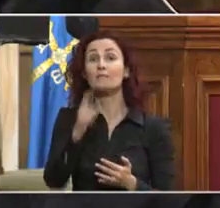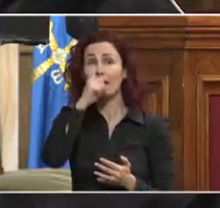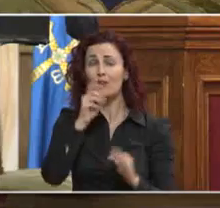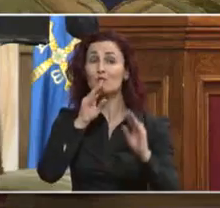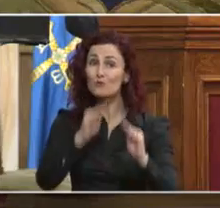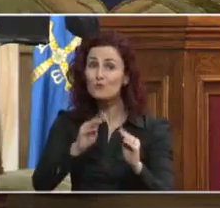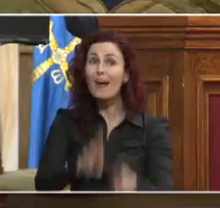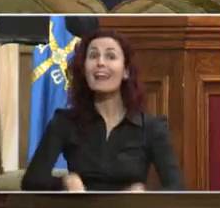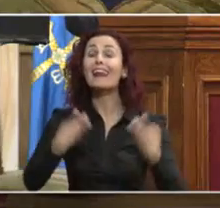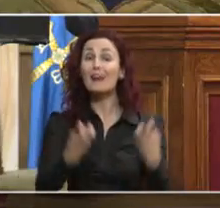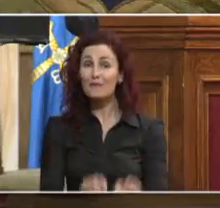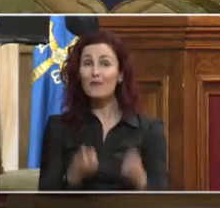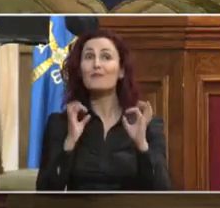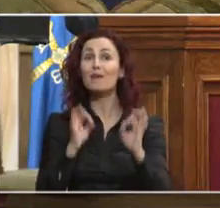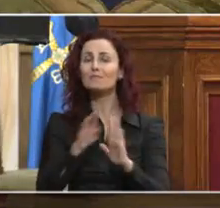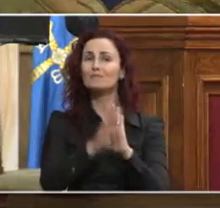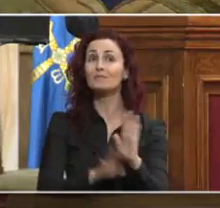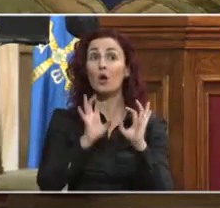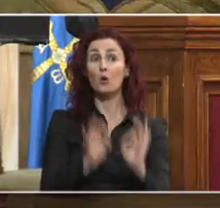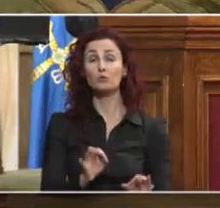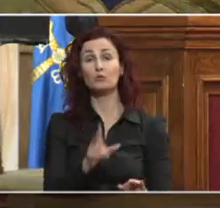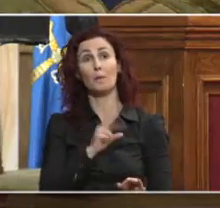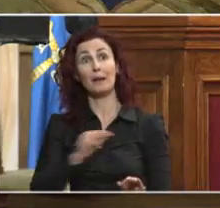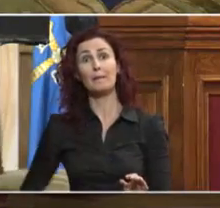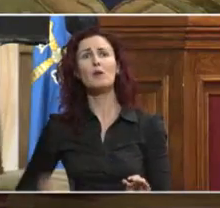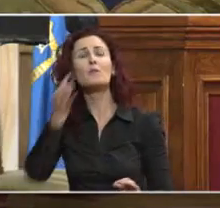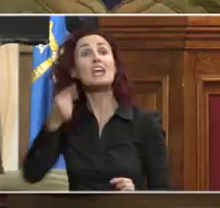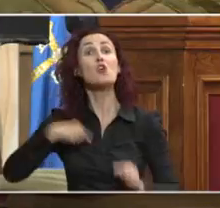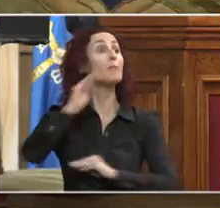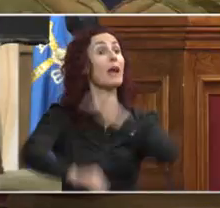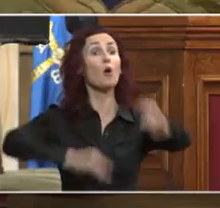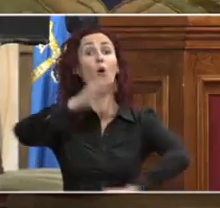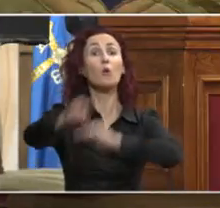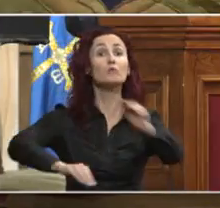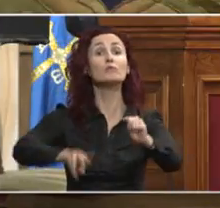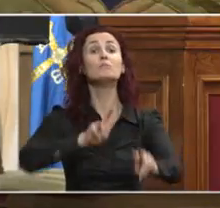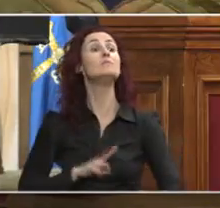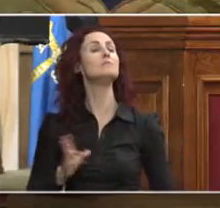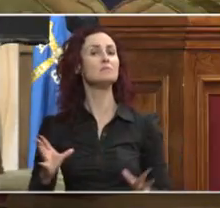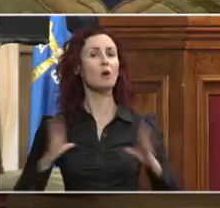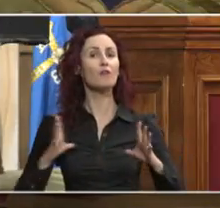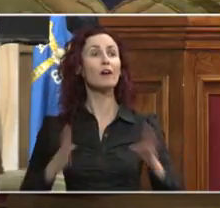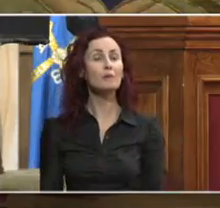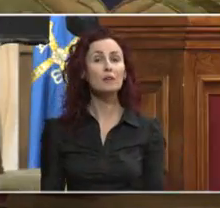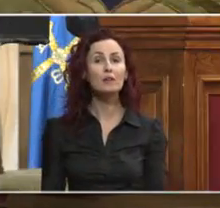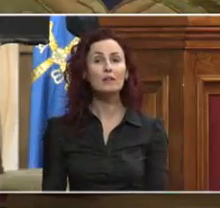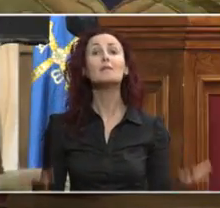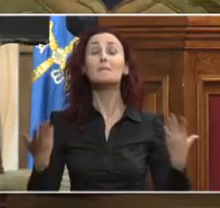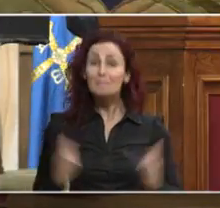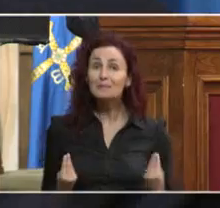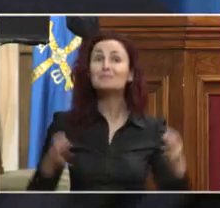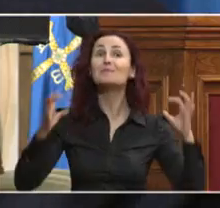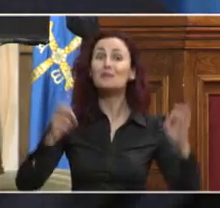luteranismo. Tras el premio Princesa de Asturias, yo pregunto y quiero que alguien me conteste. ¿No merecen el Nobel